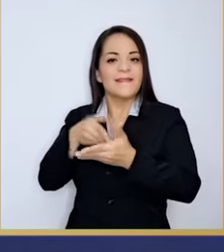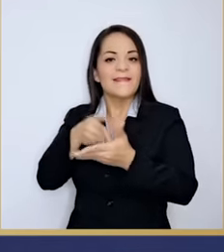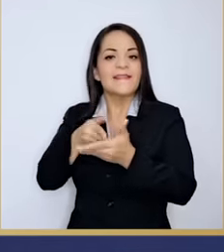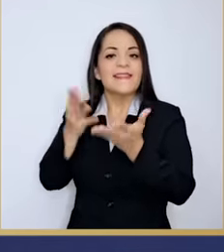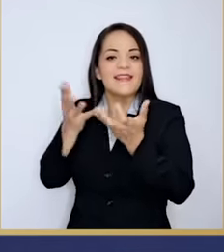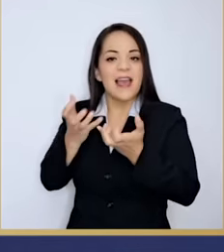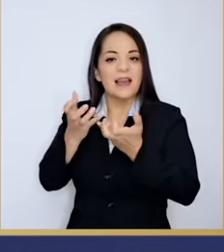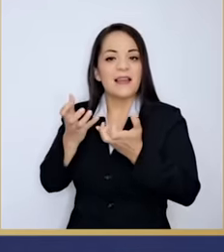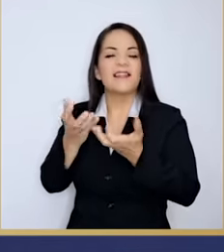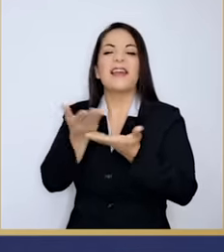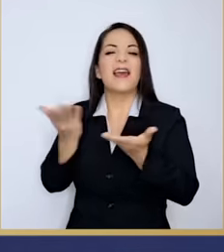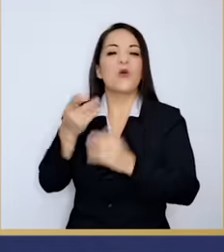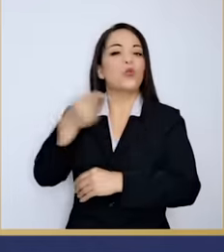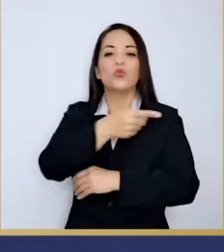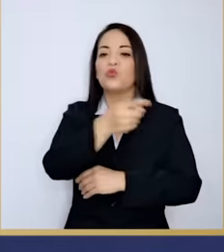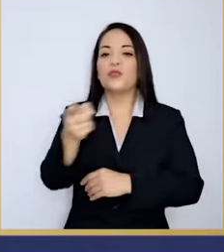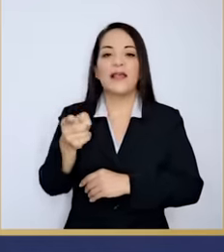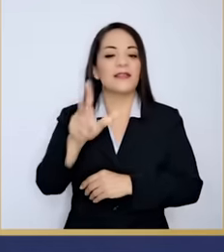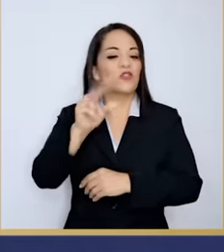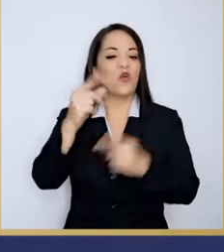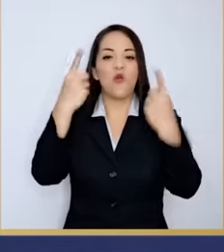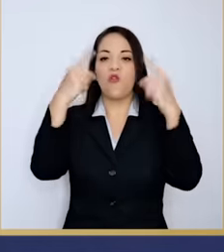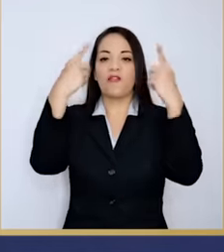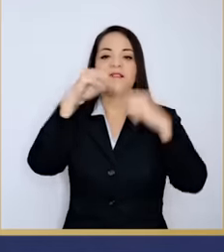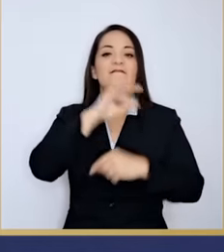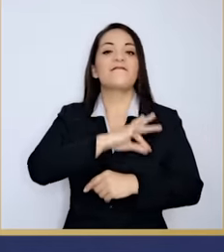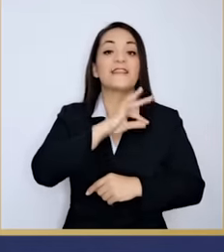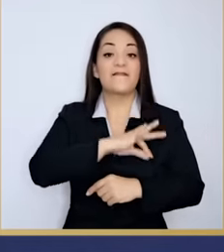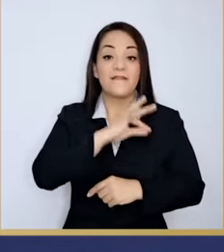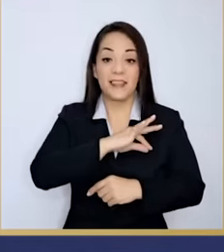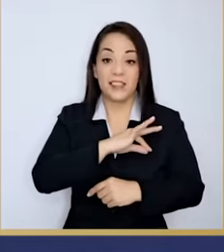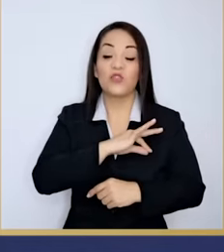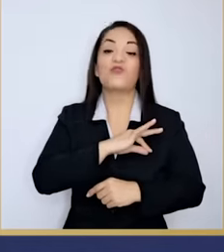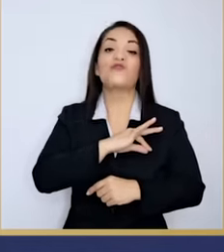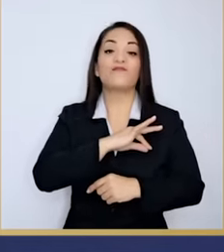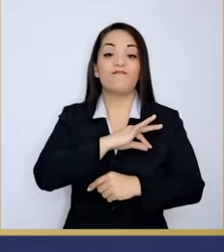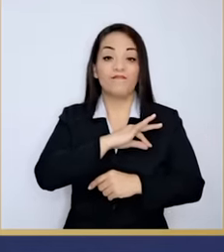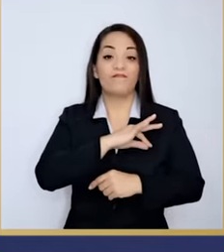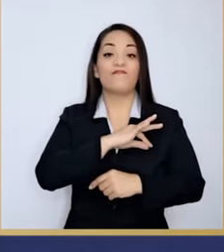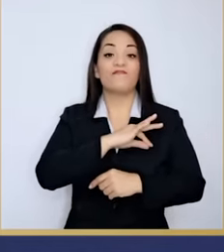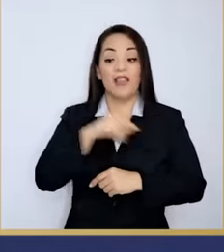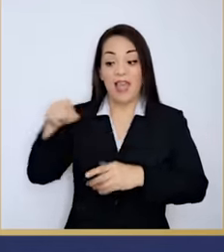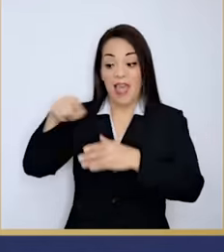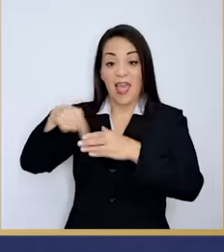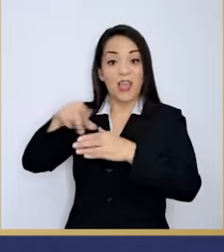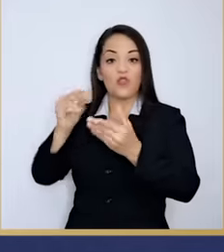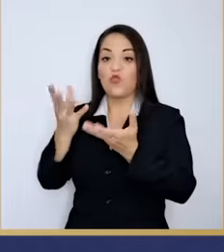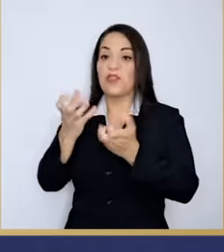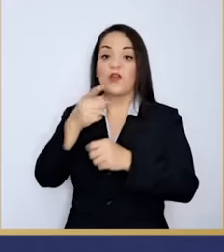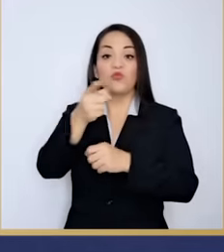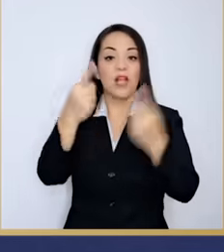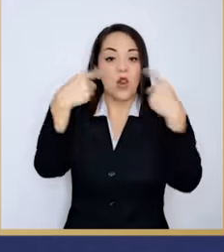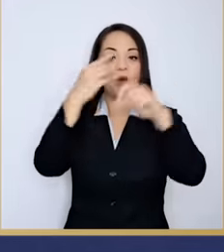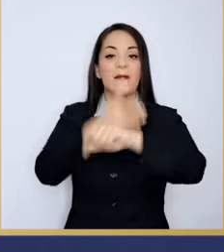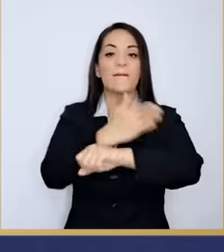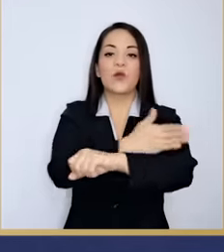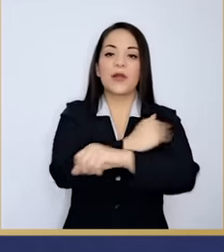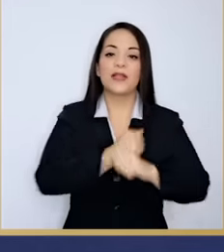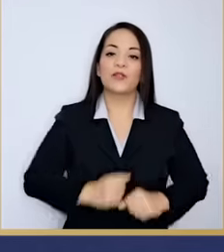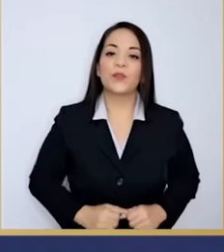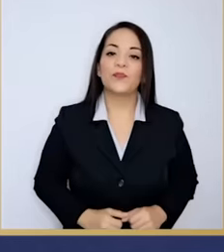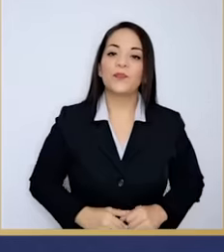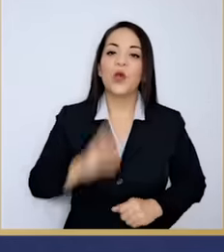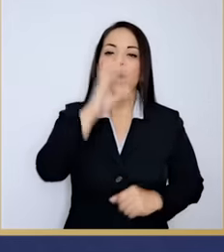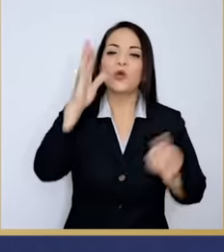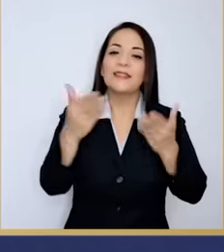algunos, muy pocos, para que usted no recoja los beneficios y el fruto